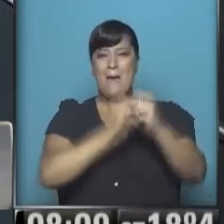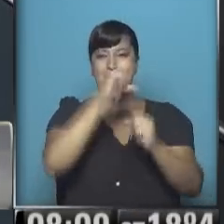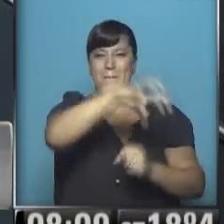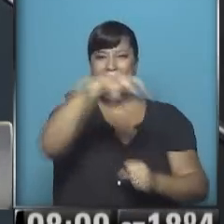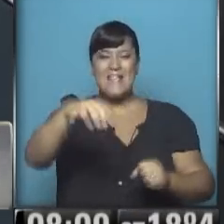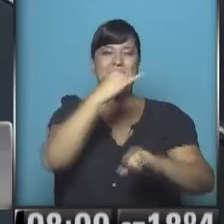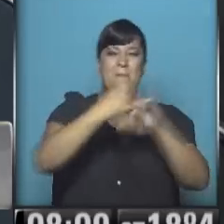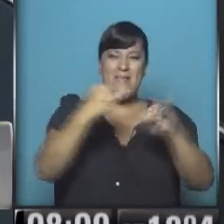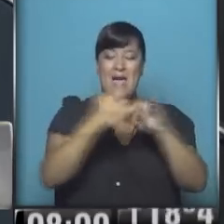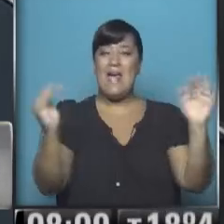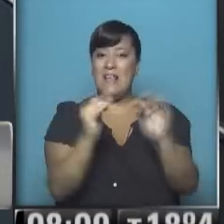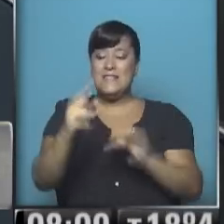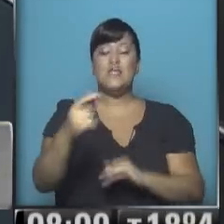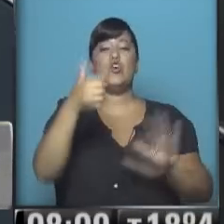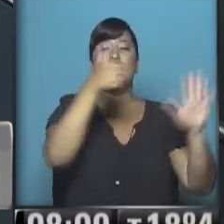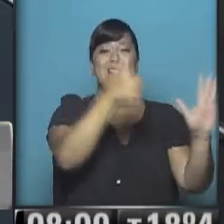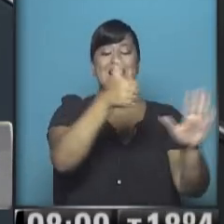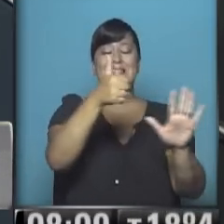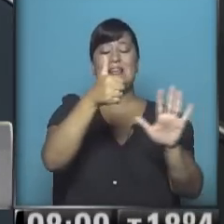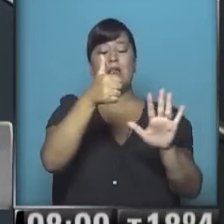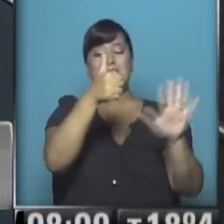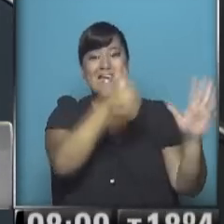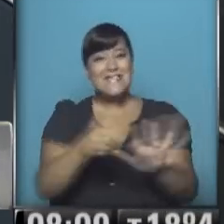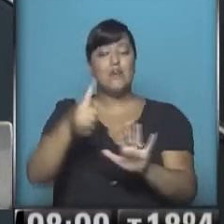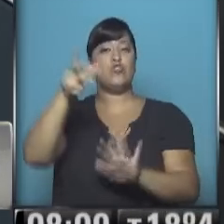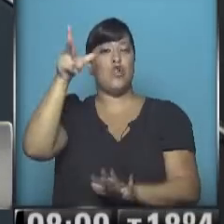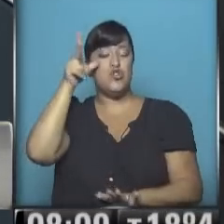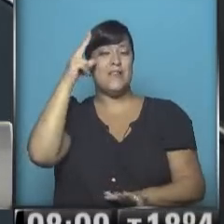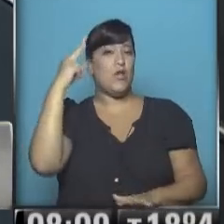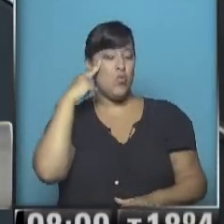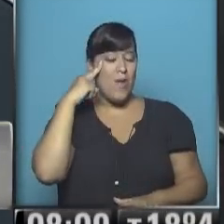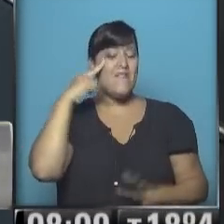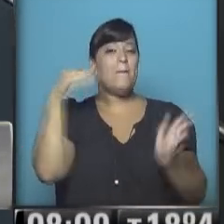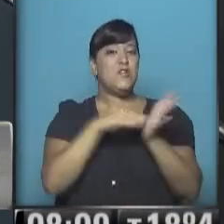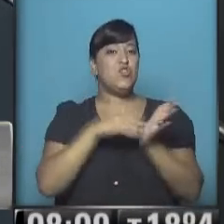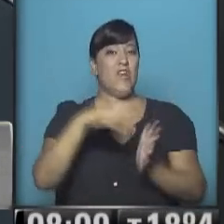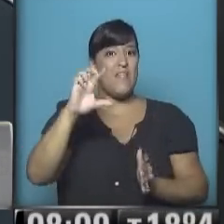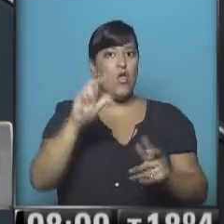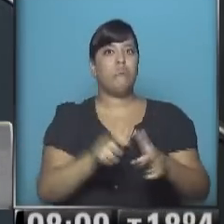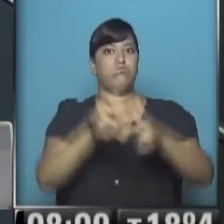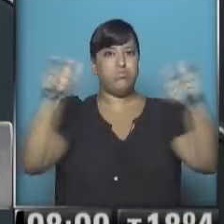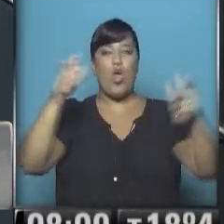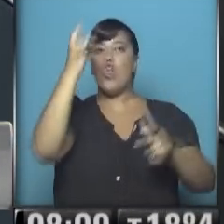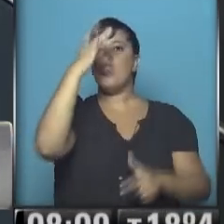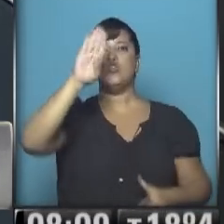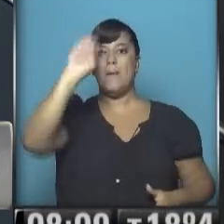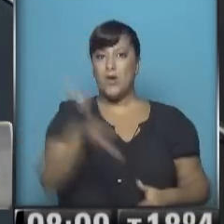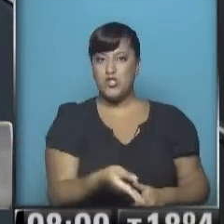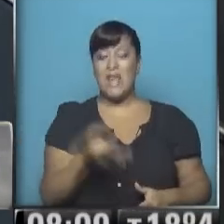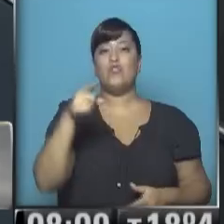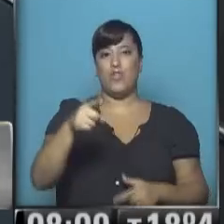equivalente a 689 millones dó lo cual implica 12 por de incremento del año